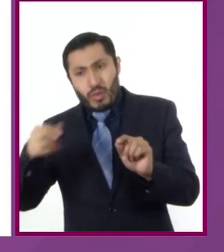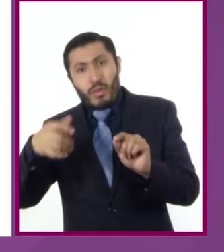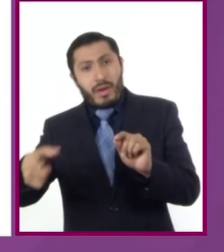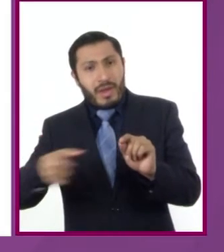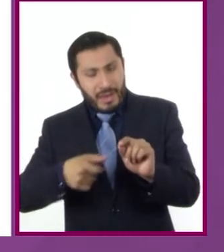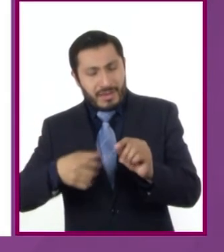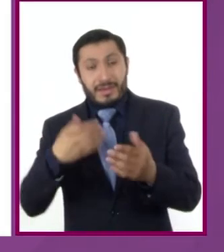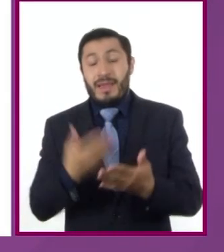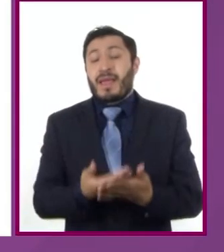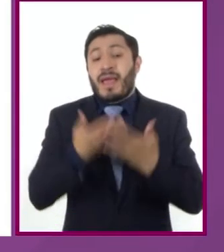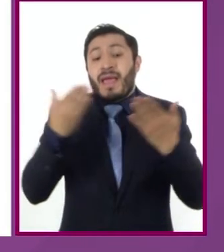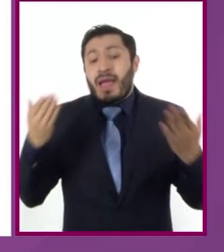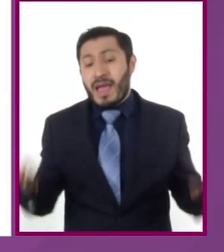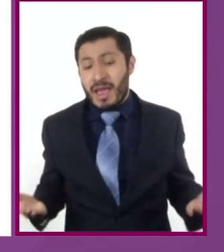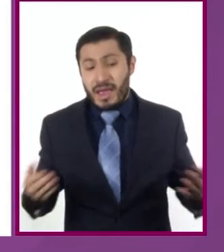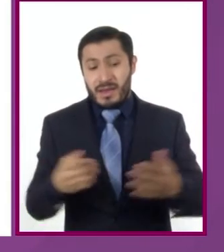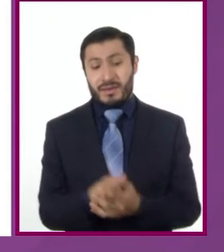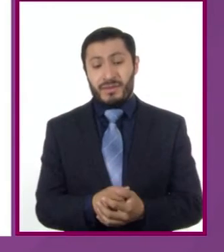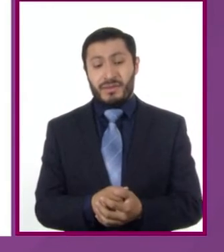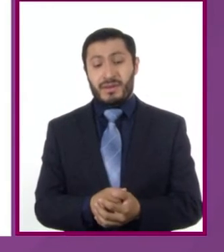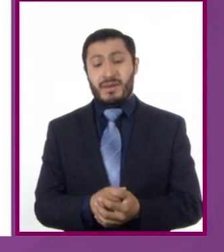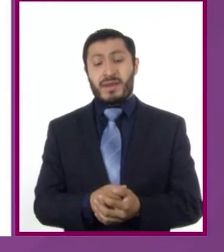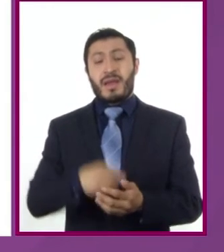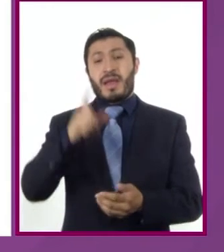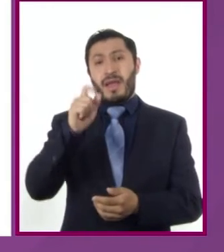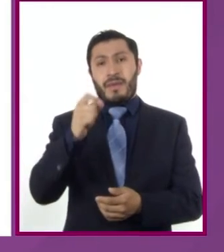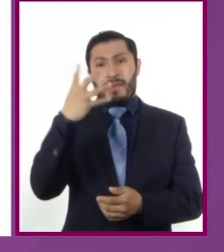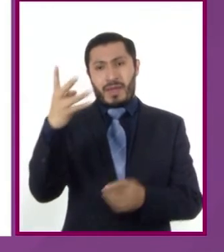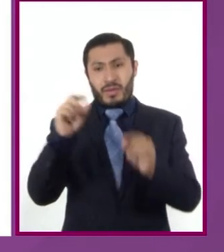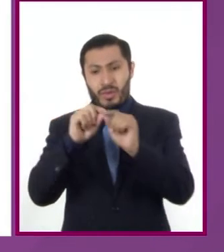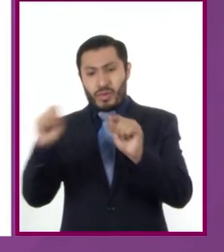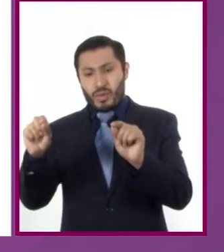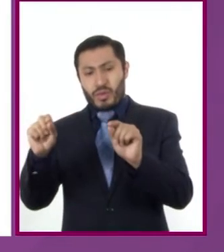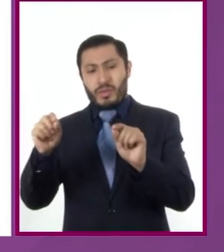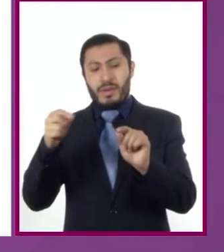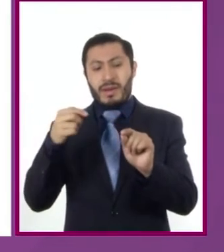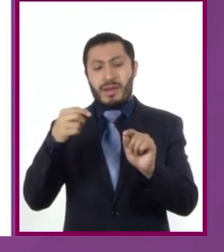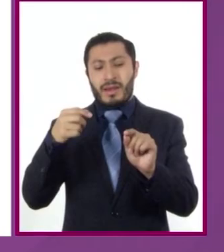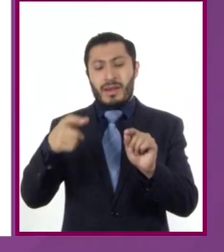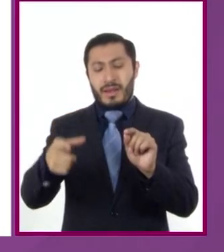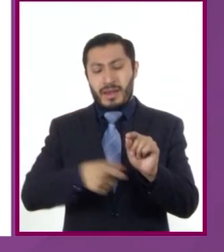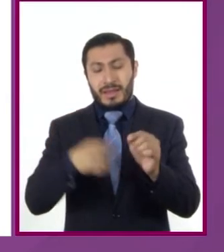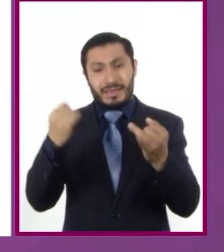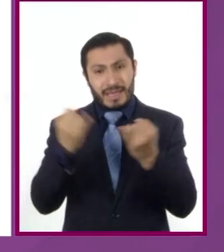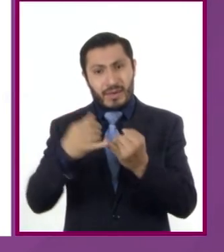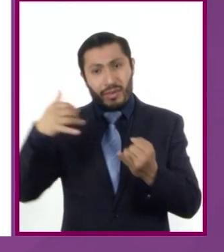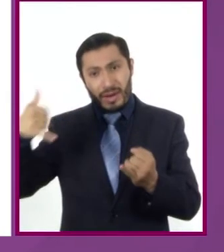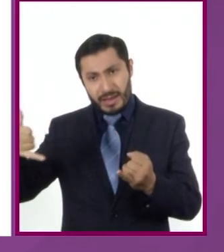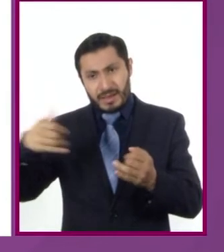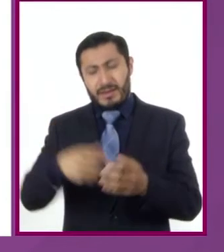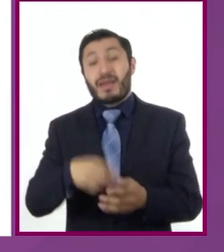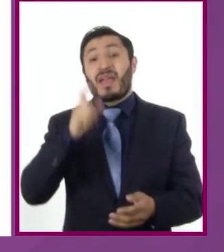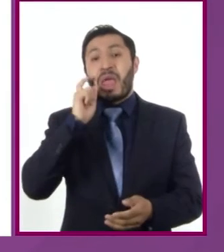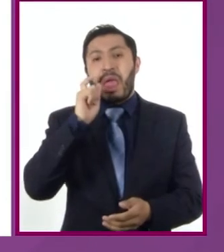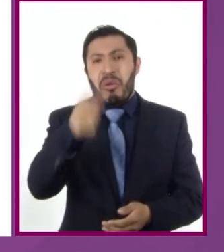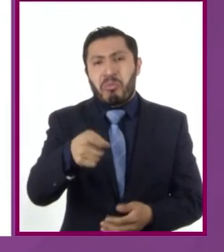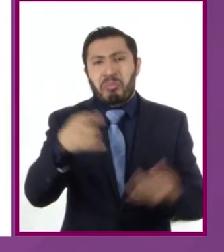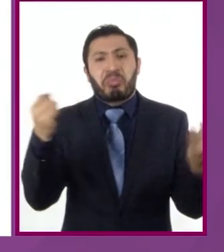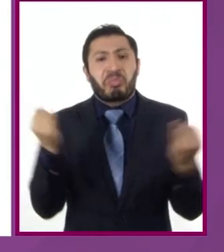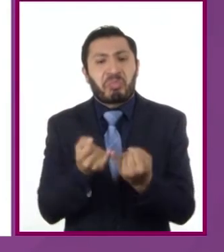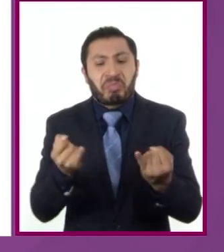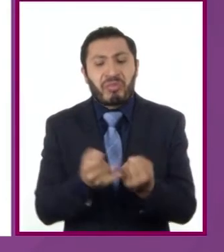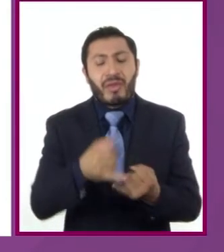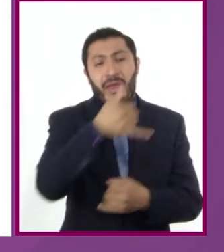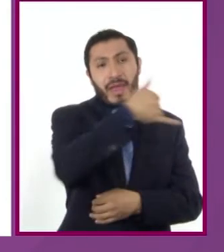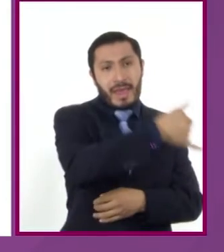Ahora nos queda la igualdad 24 entre X igual con Y. Esta igualdad es equivalente